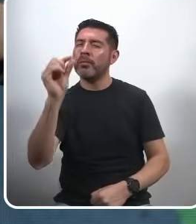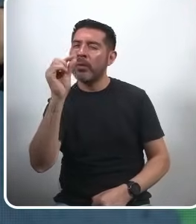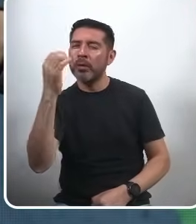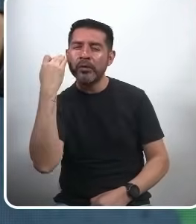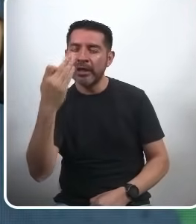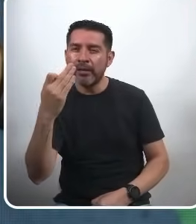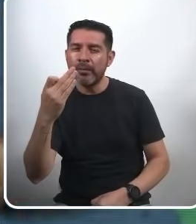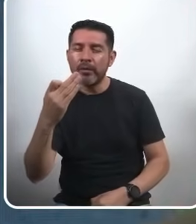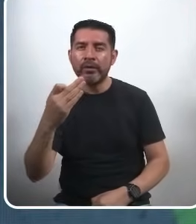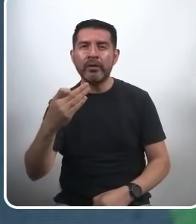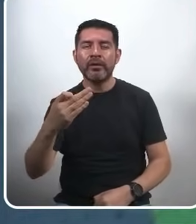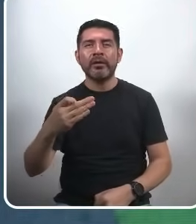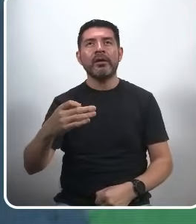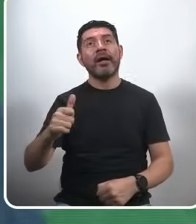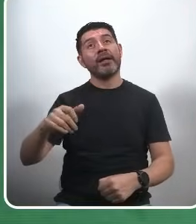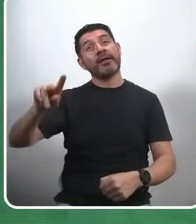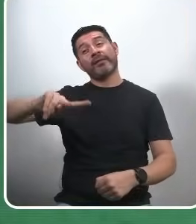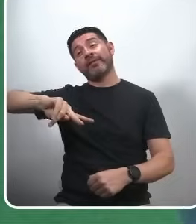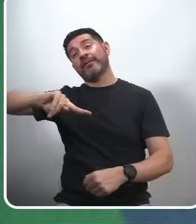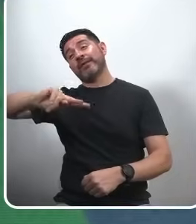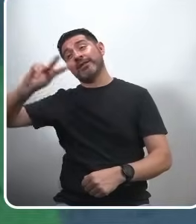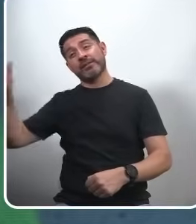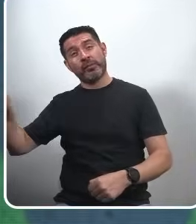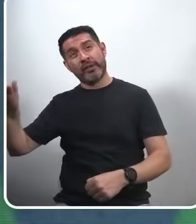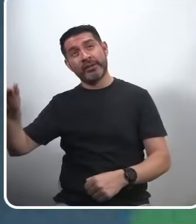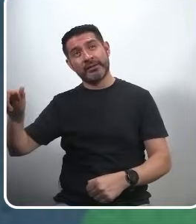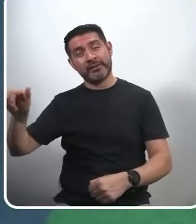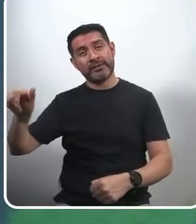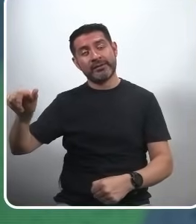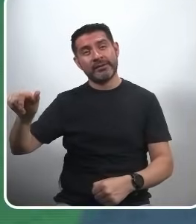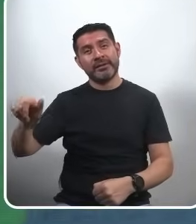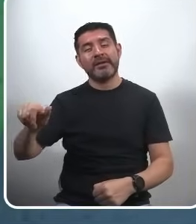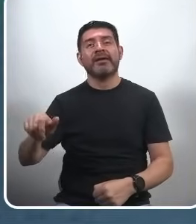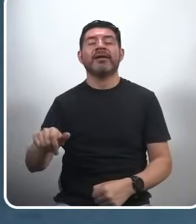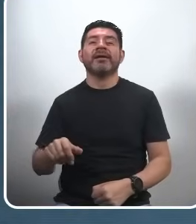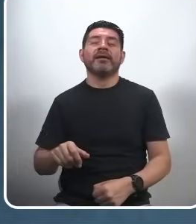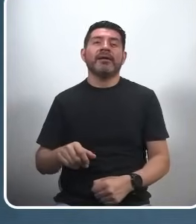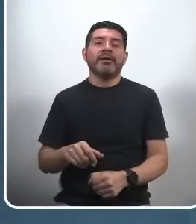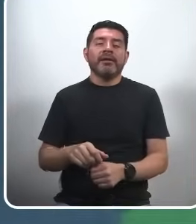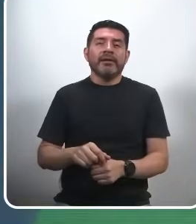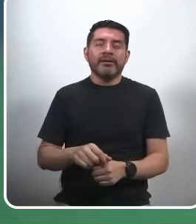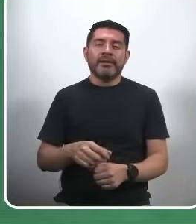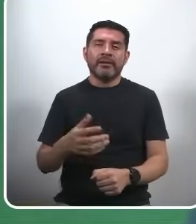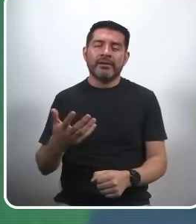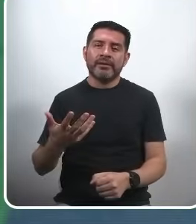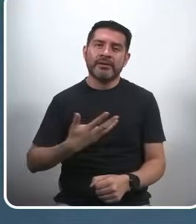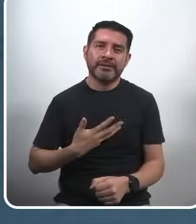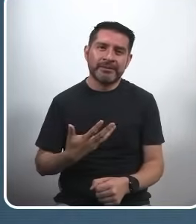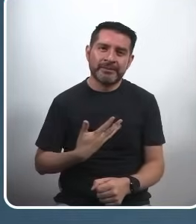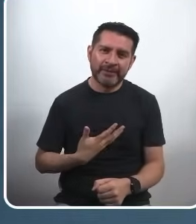¿sí? Durmió con tapones de oídos y con pinzas en la nariz, ¿verdad?